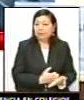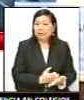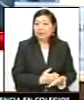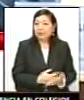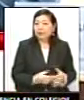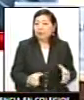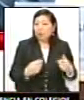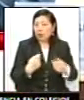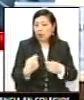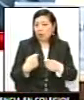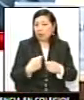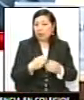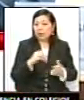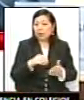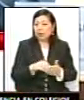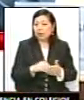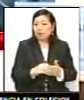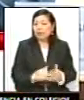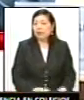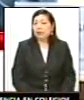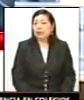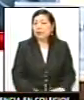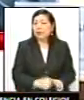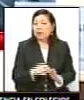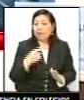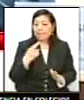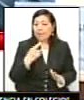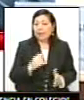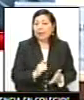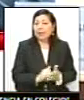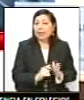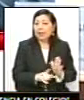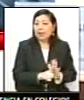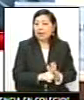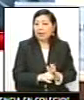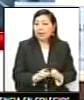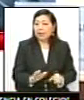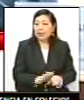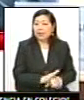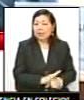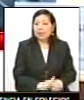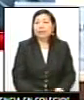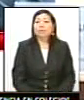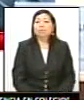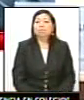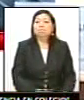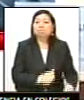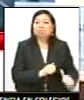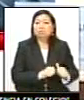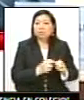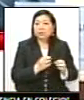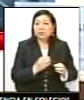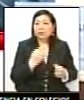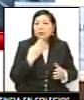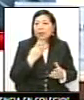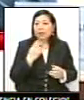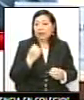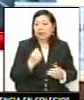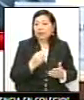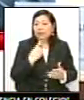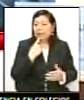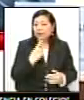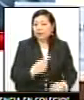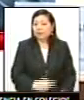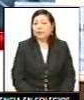dicha obligación, incumpliendo lo establecido en la Constitución Política y la ley sobre el particular y afectando seriamente derechos fundamentales del